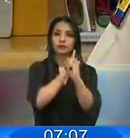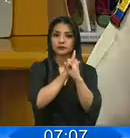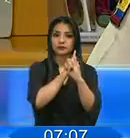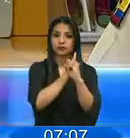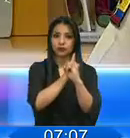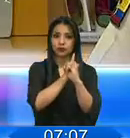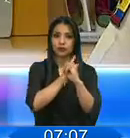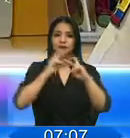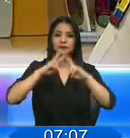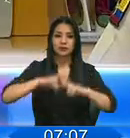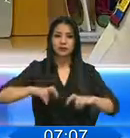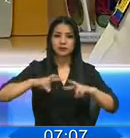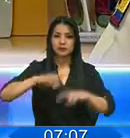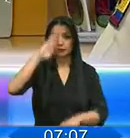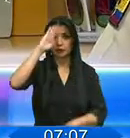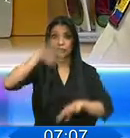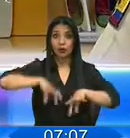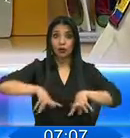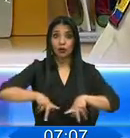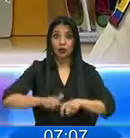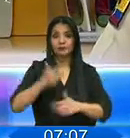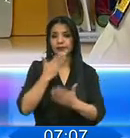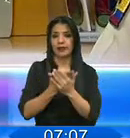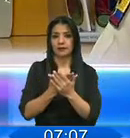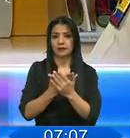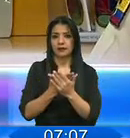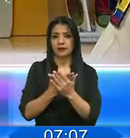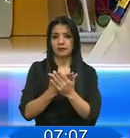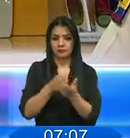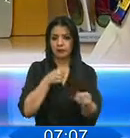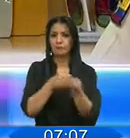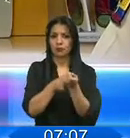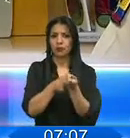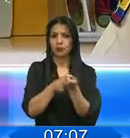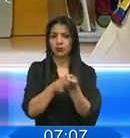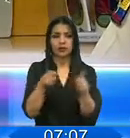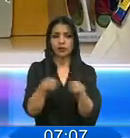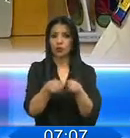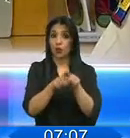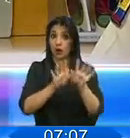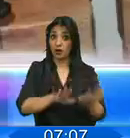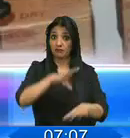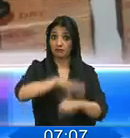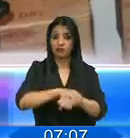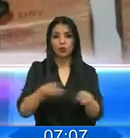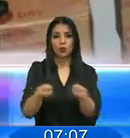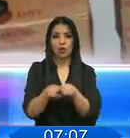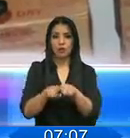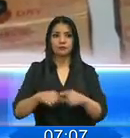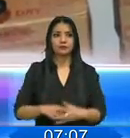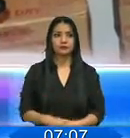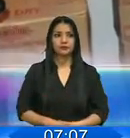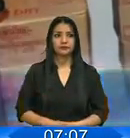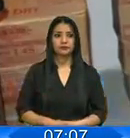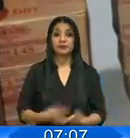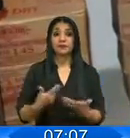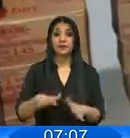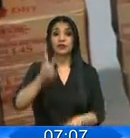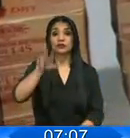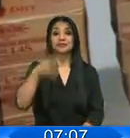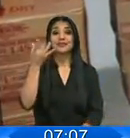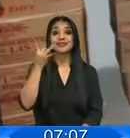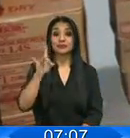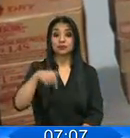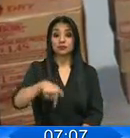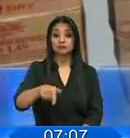a nuestros policías corruptos los vamos a agradecer y vamos a cooperar con ellos como este y muchos otros casos en el segundo mes del año 2019